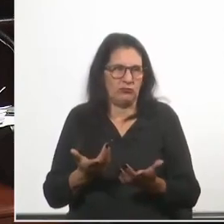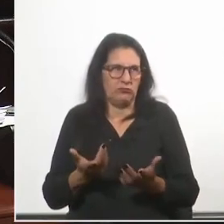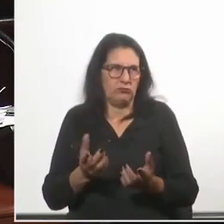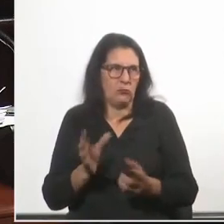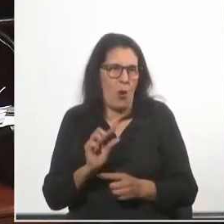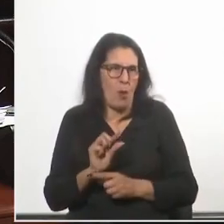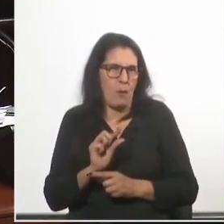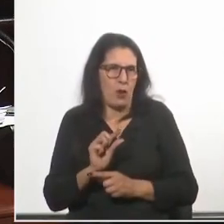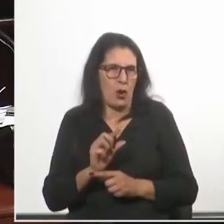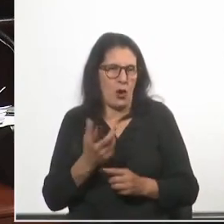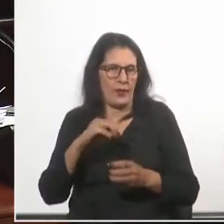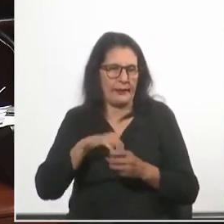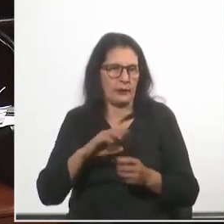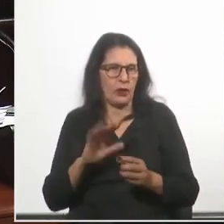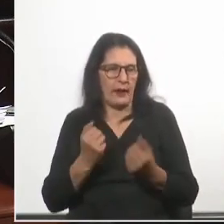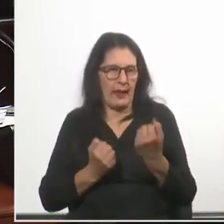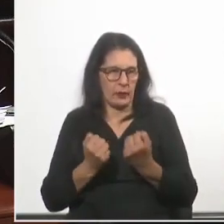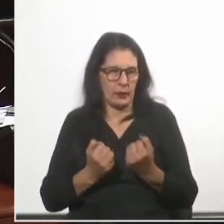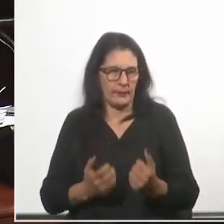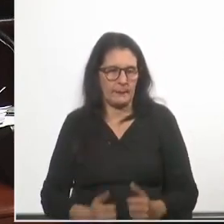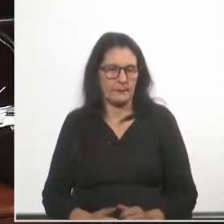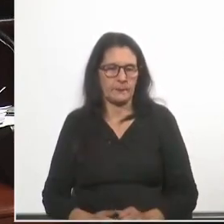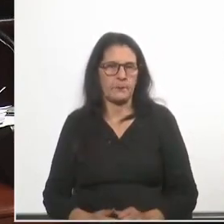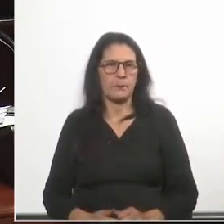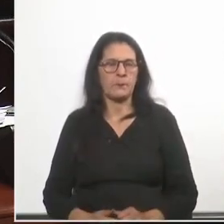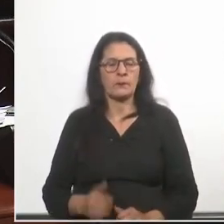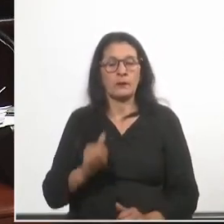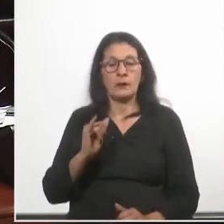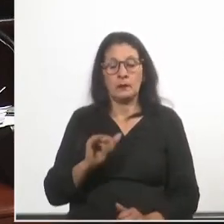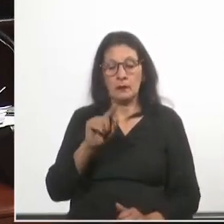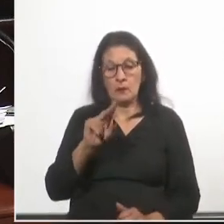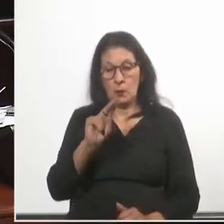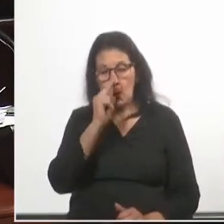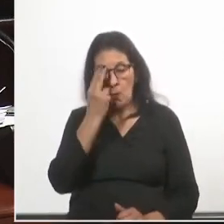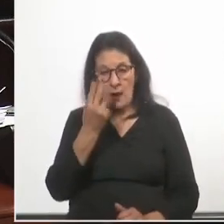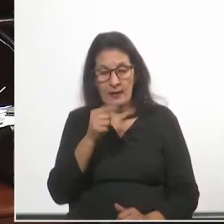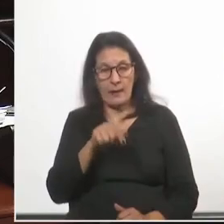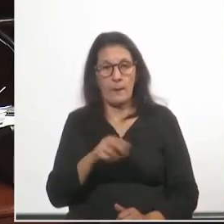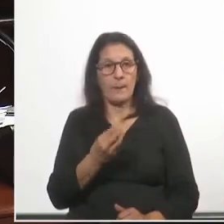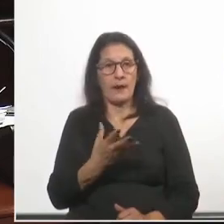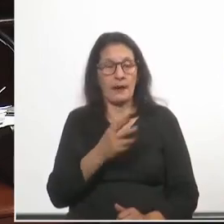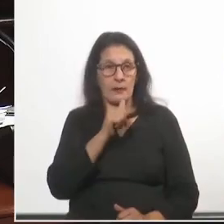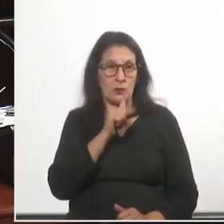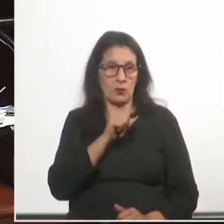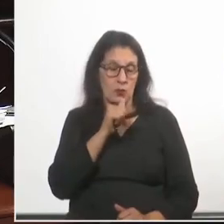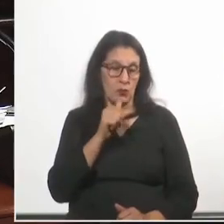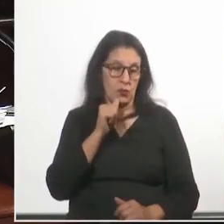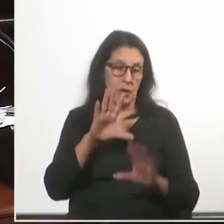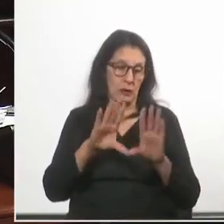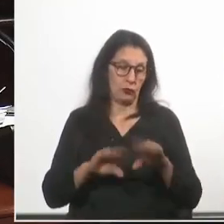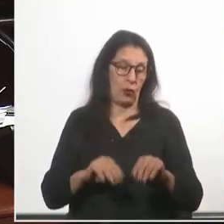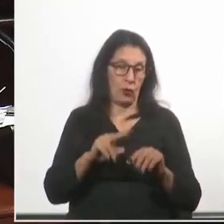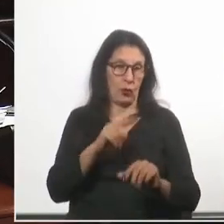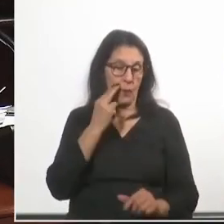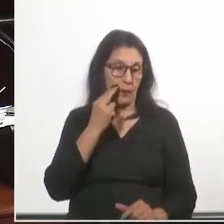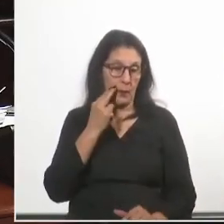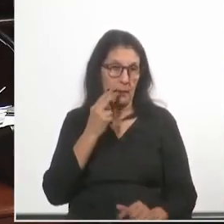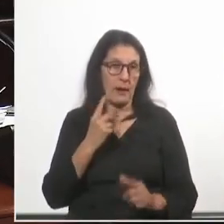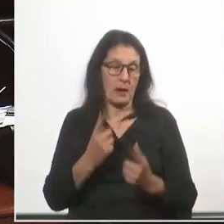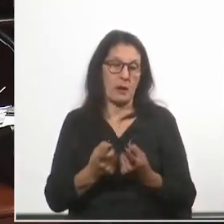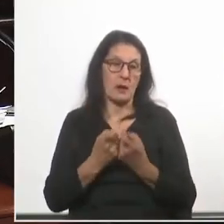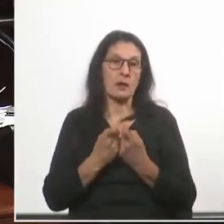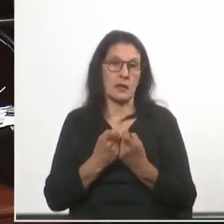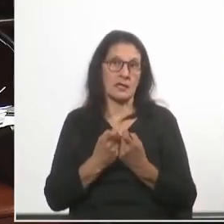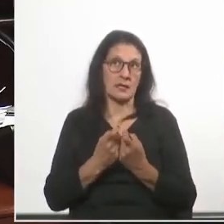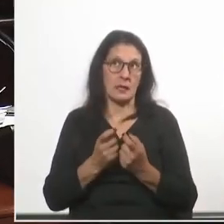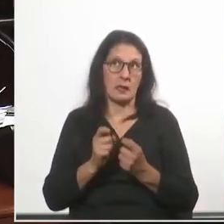de nuestra economía. Y el Uruguay, para resolver todos sus problemas, necesita